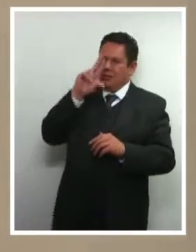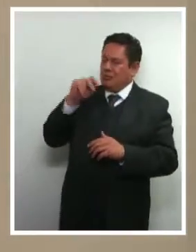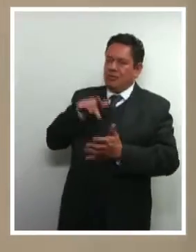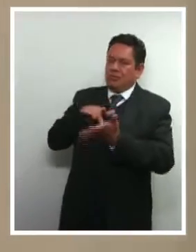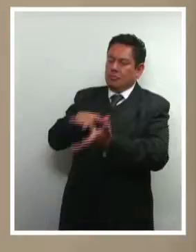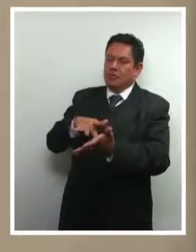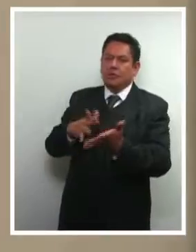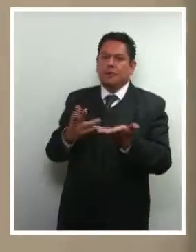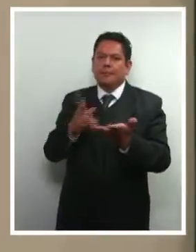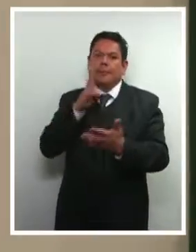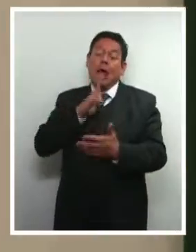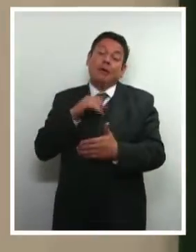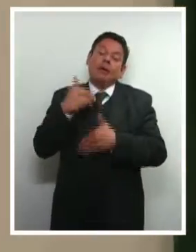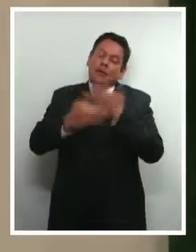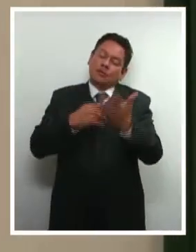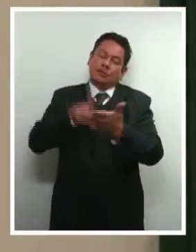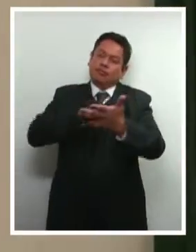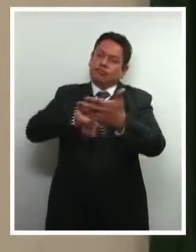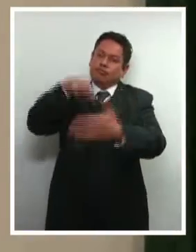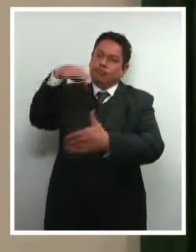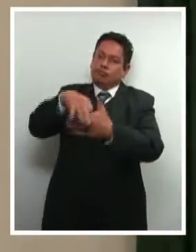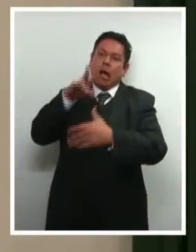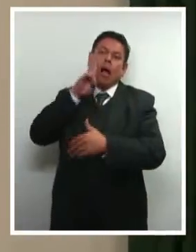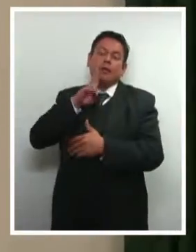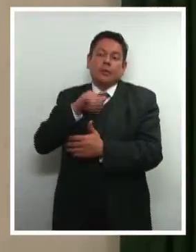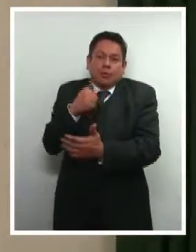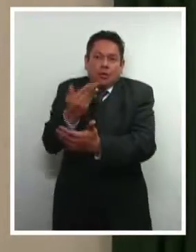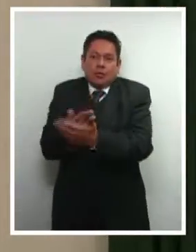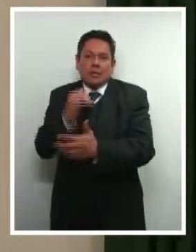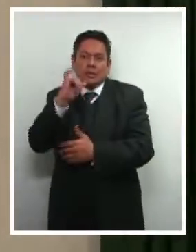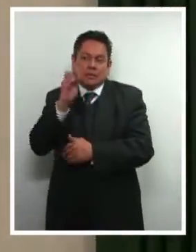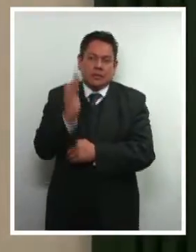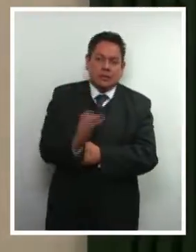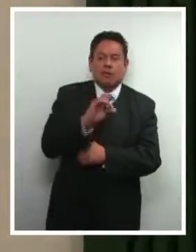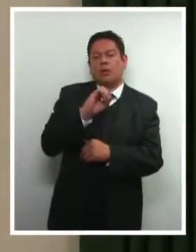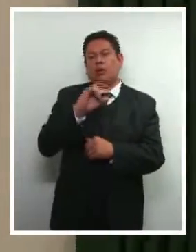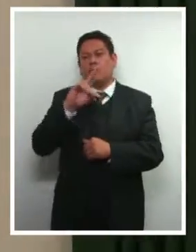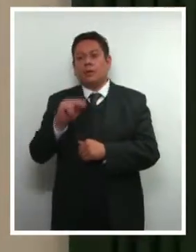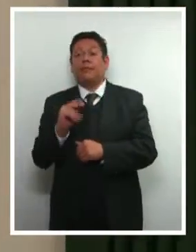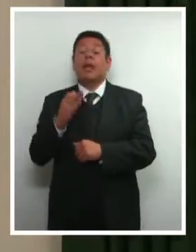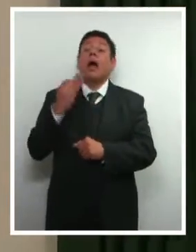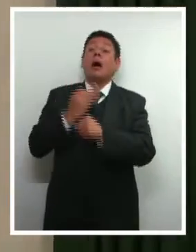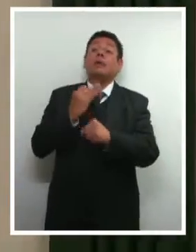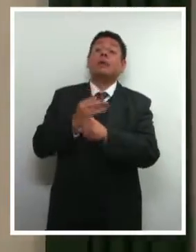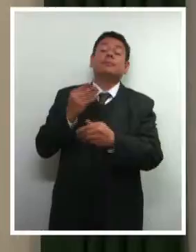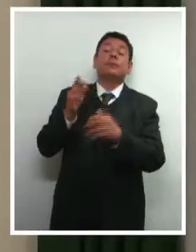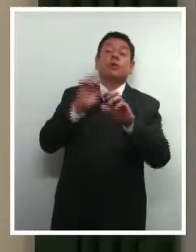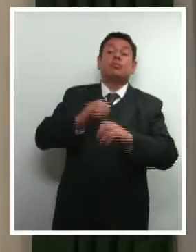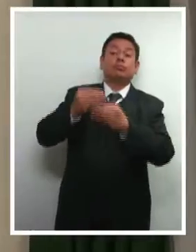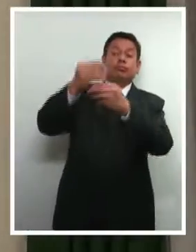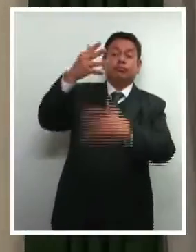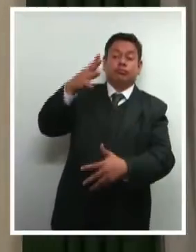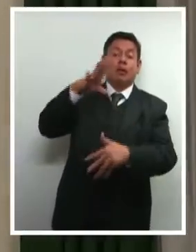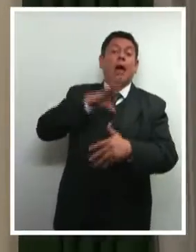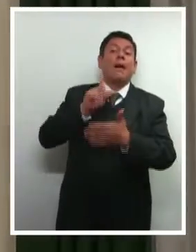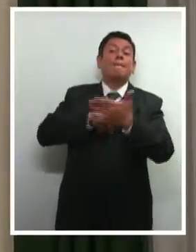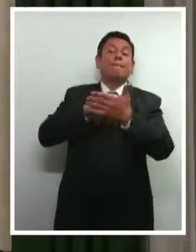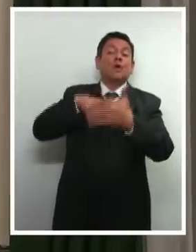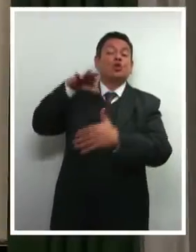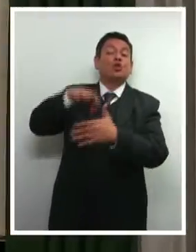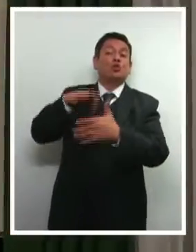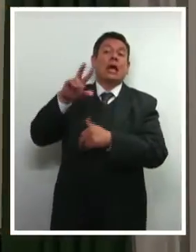no esta propuesta. Hasta el momento, en el tablero electrónico se han emitido 38 votos a